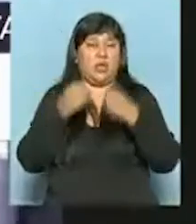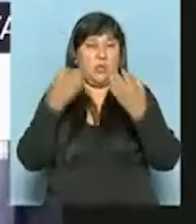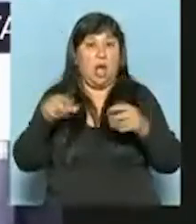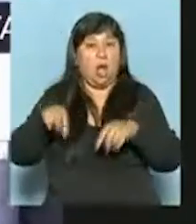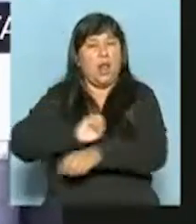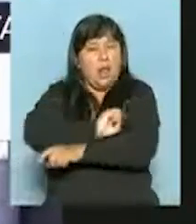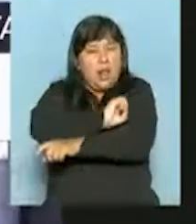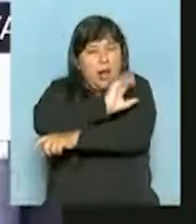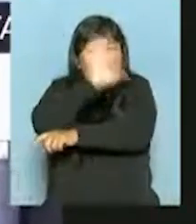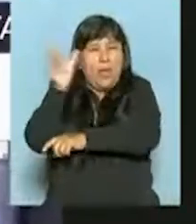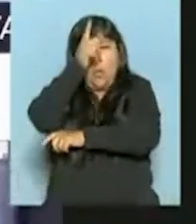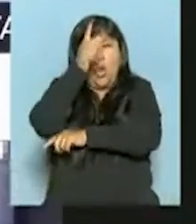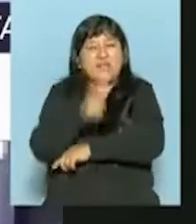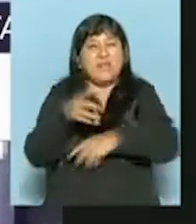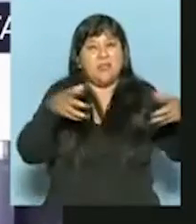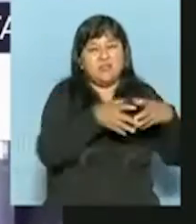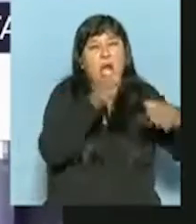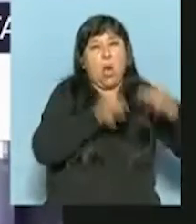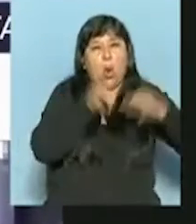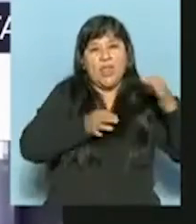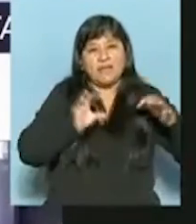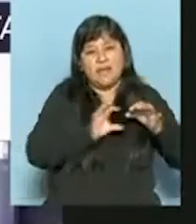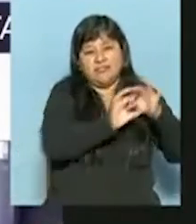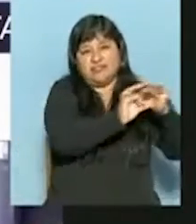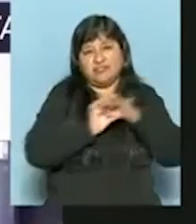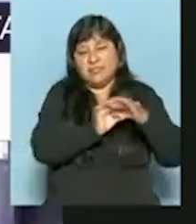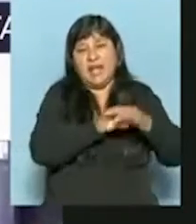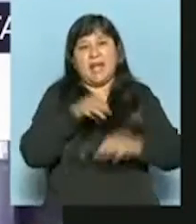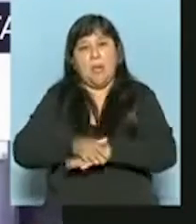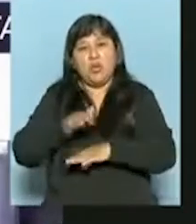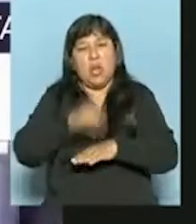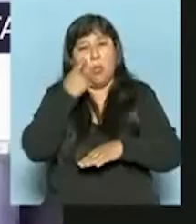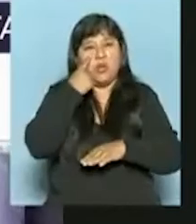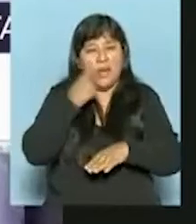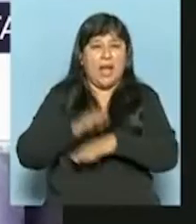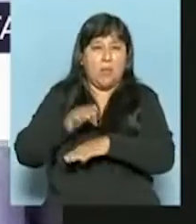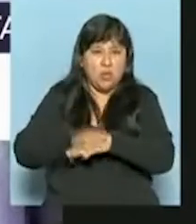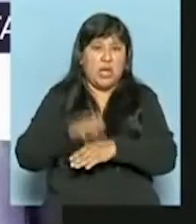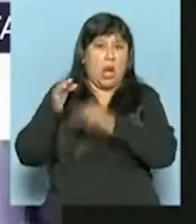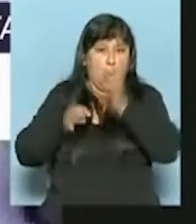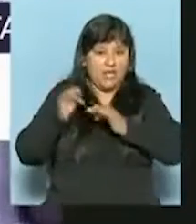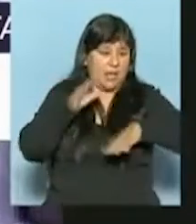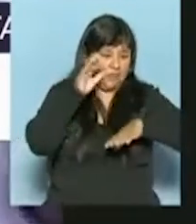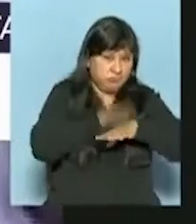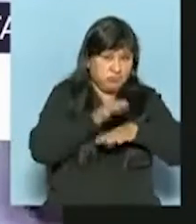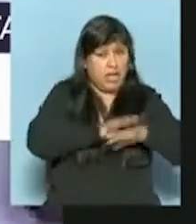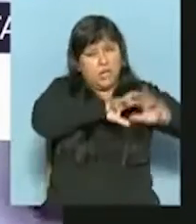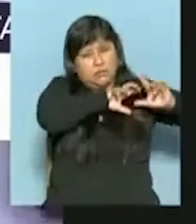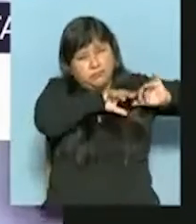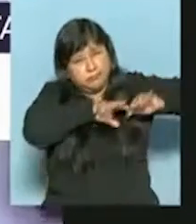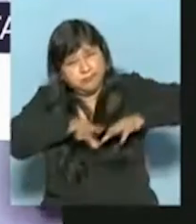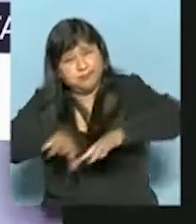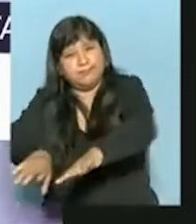Poder Judicial, autoridades municipales y provinciales se constituyeron para lo que fue un mega operativo